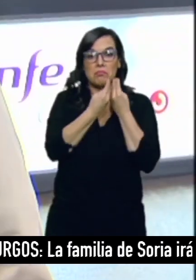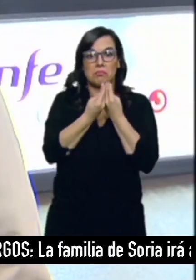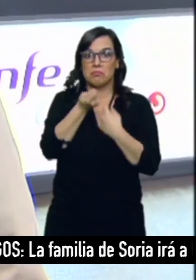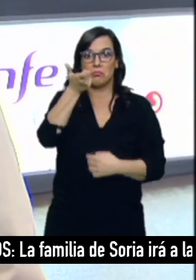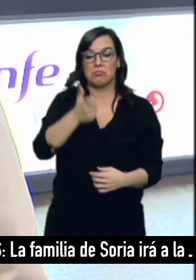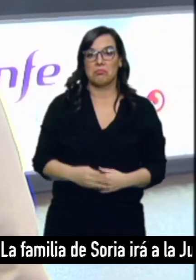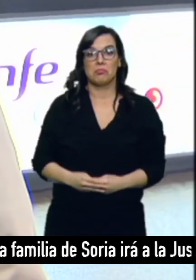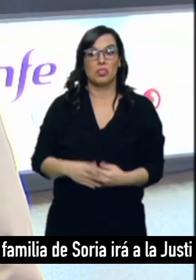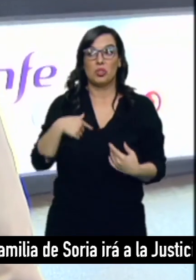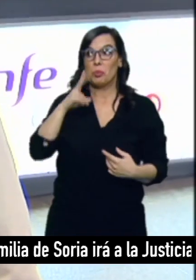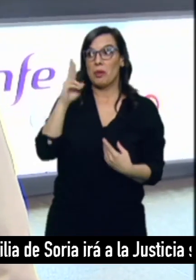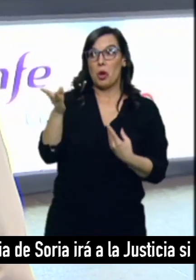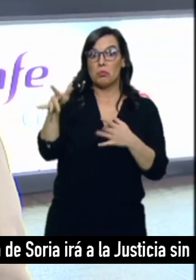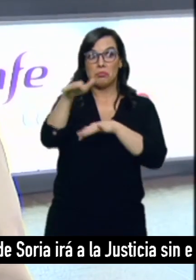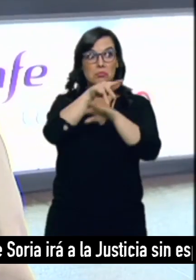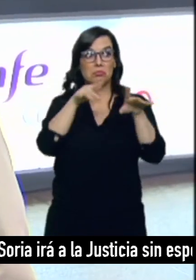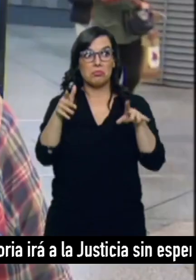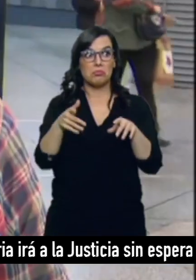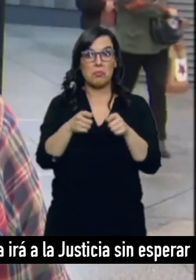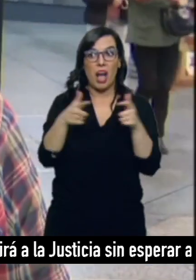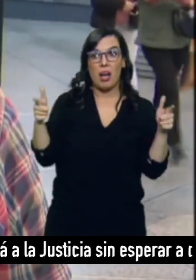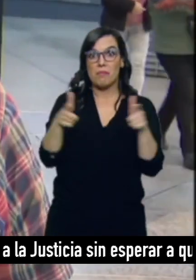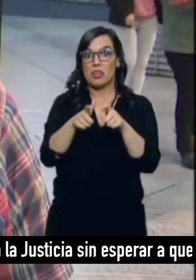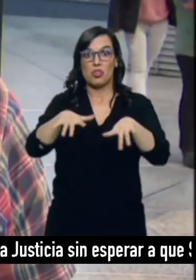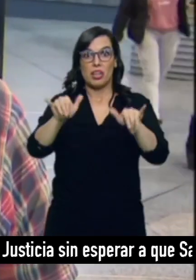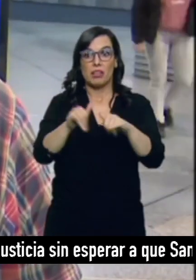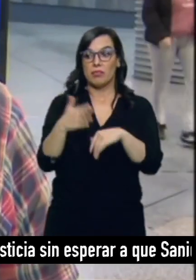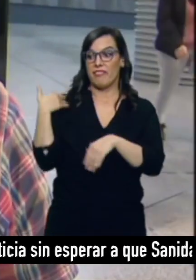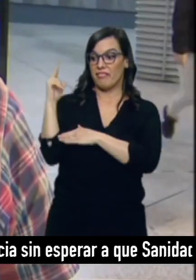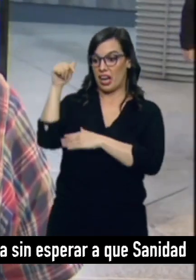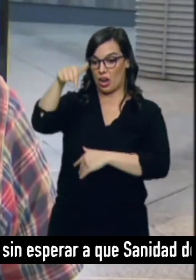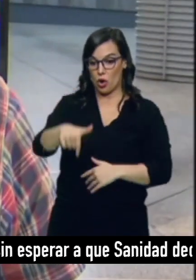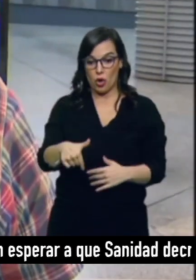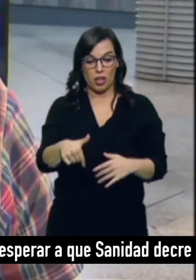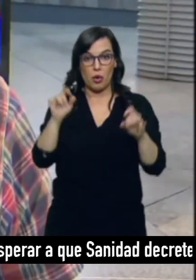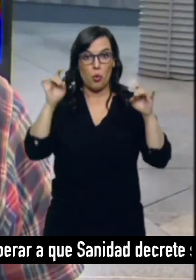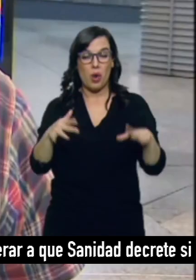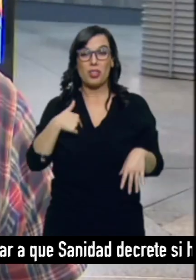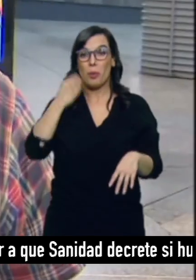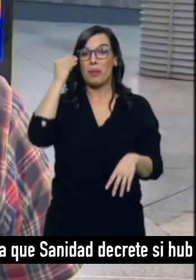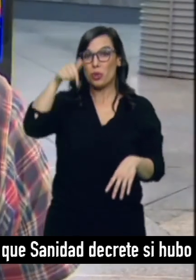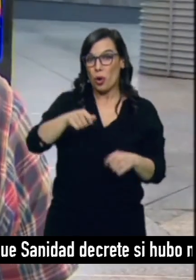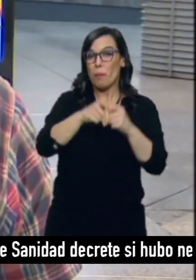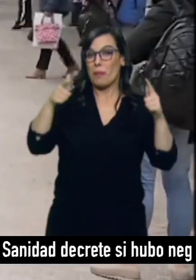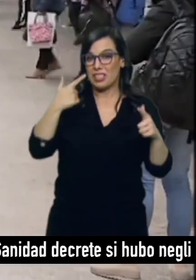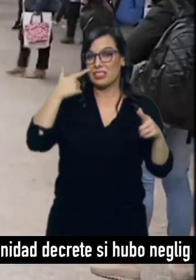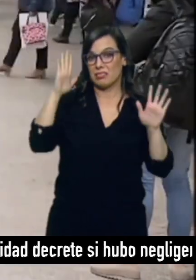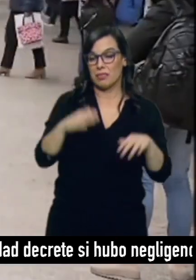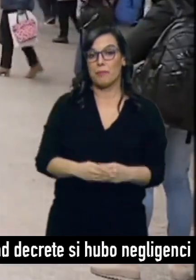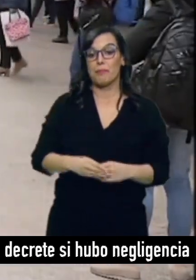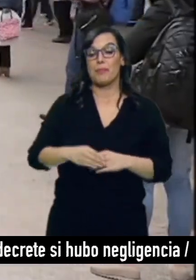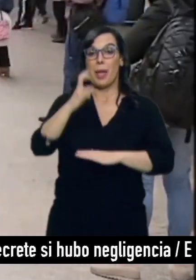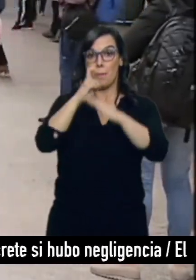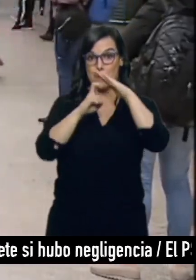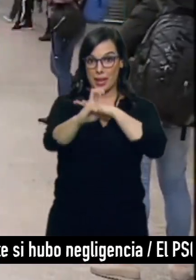Yo la veo más o menos igual, ni más ni menos. Yo vine el viernes, vengo hoy, es más, yo diría que incluso hoy viene más gente. En el metro de